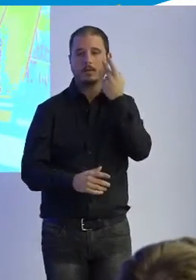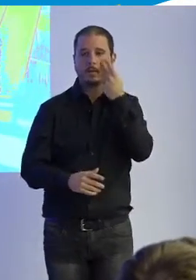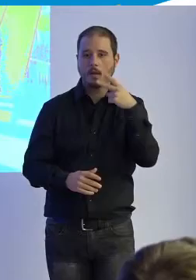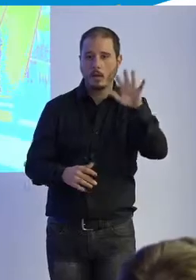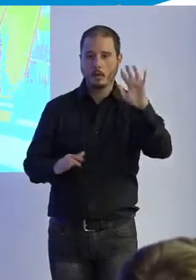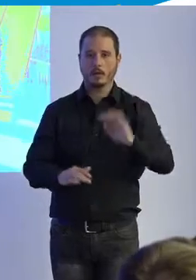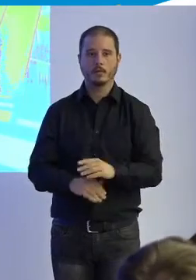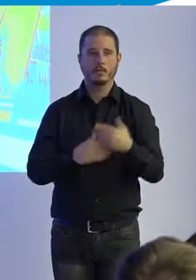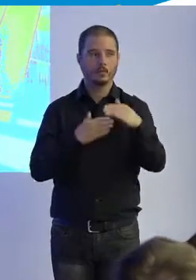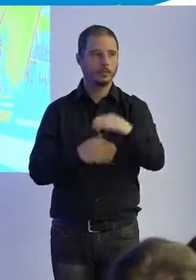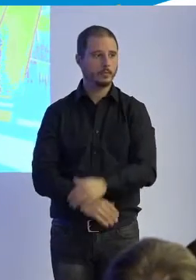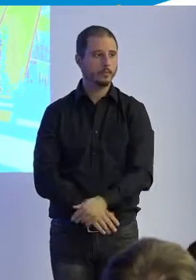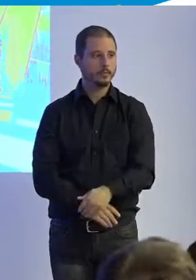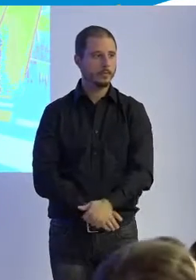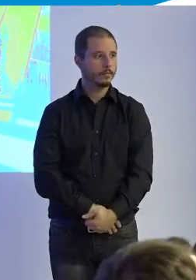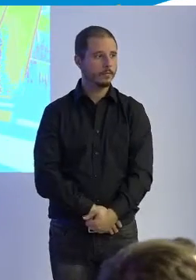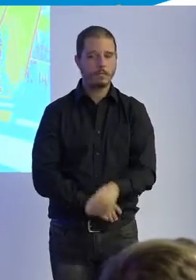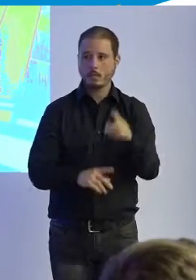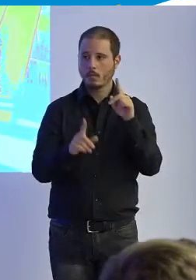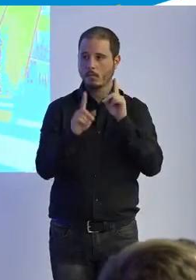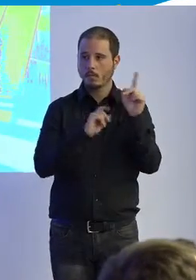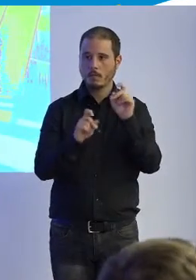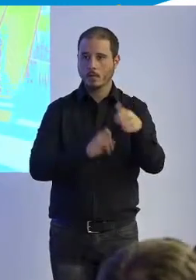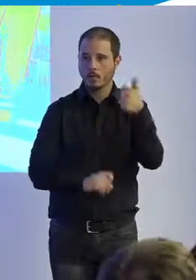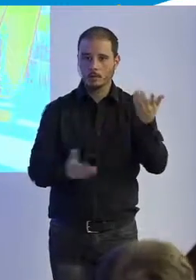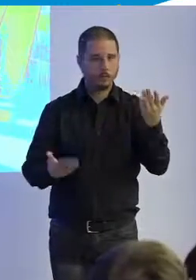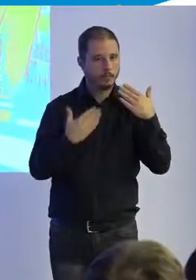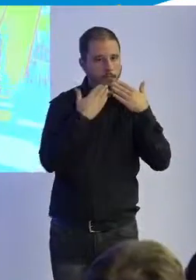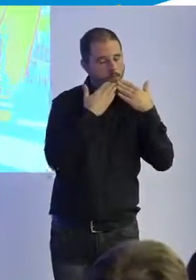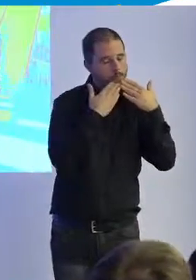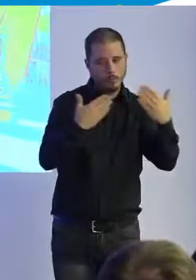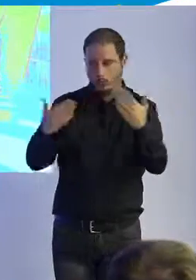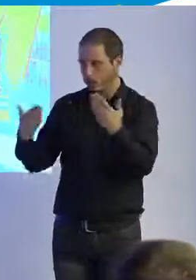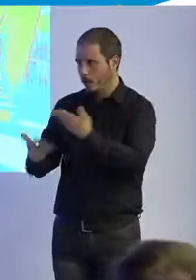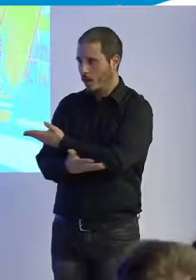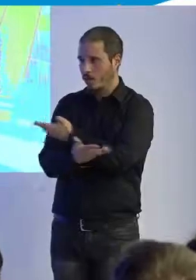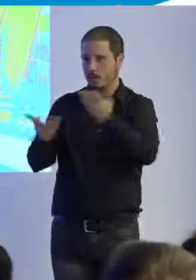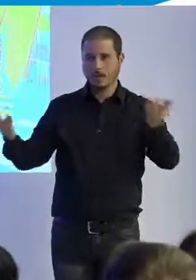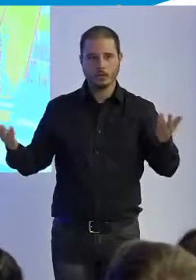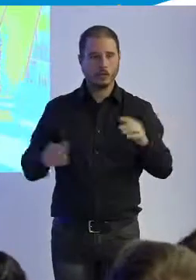¿Alguna pregunta más? Pues muchísimas gracias a todos.